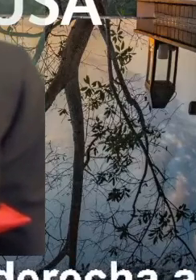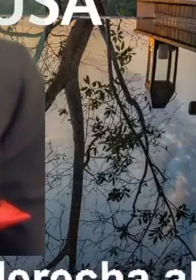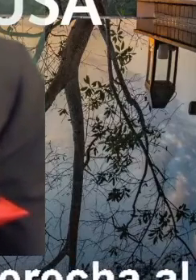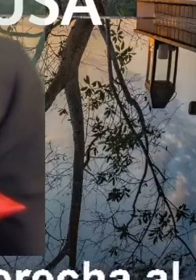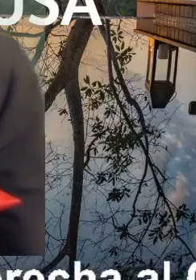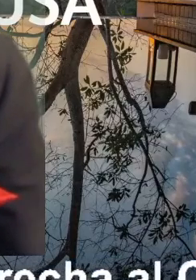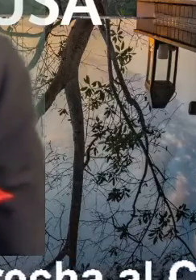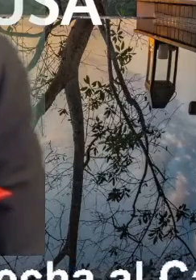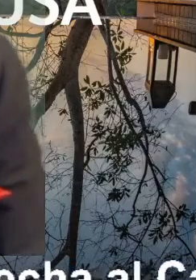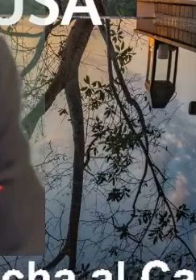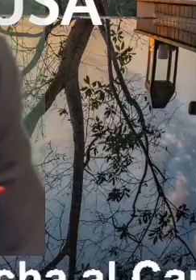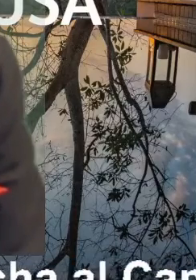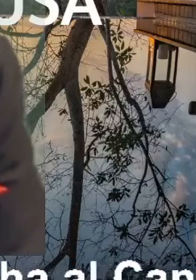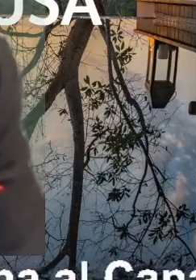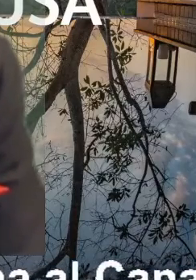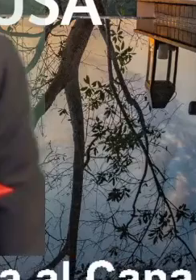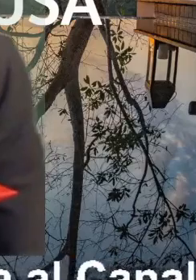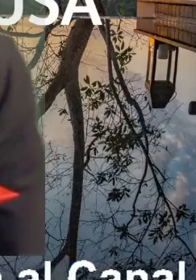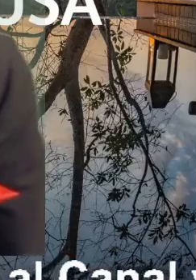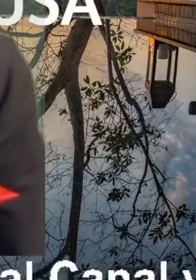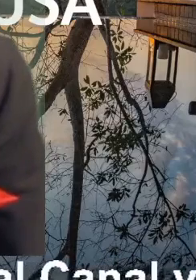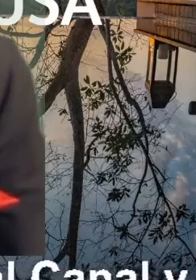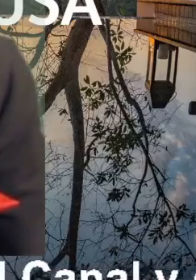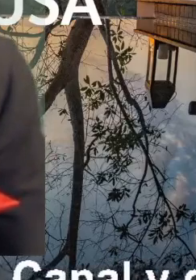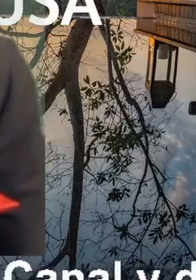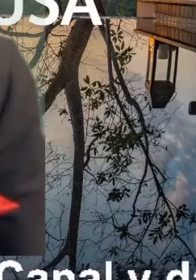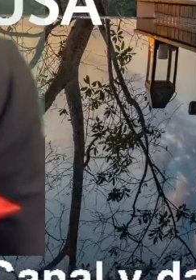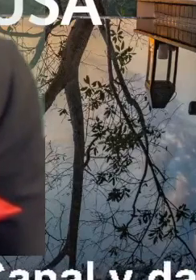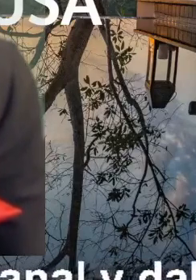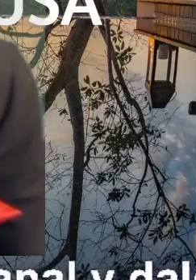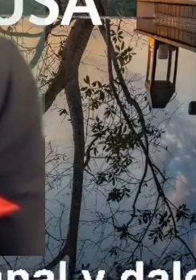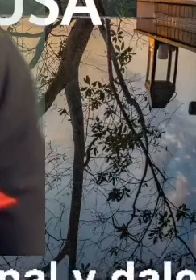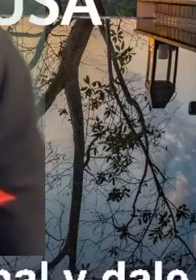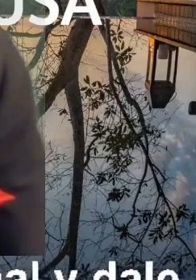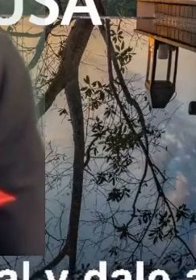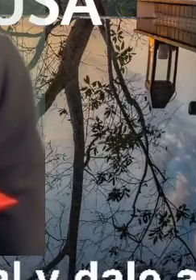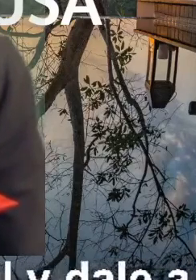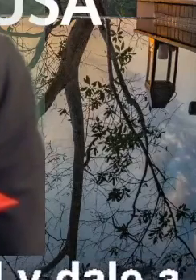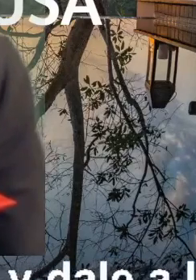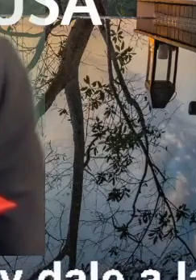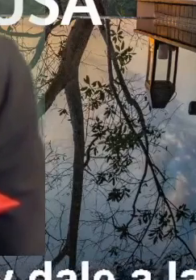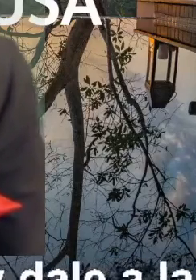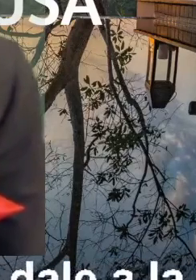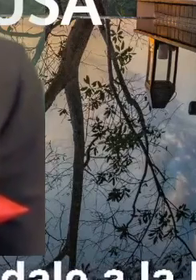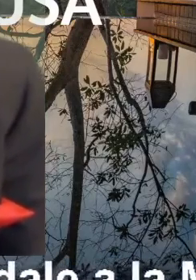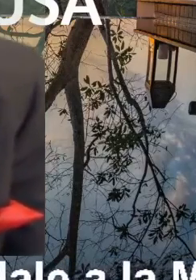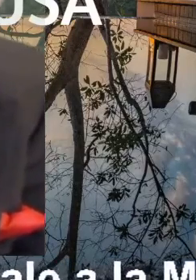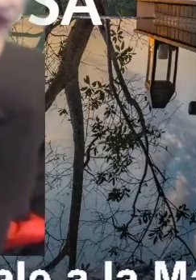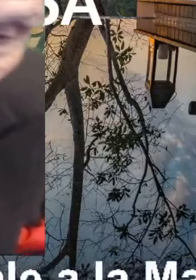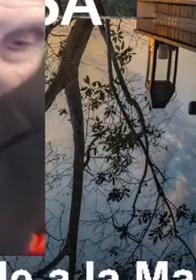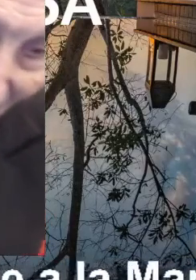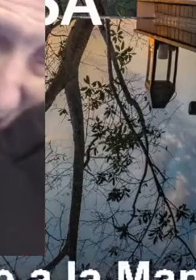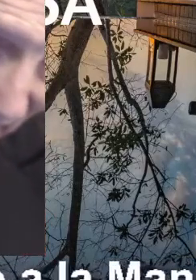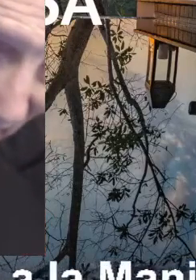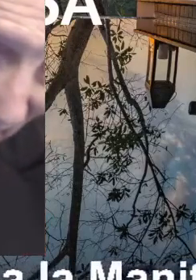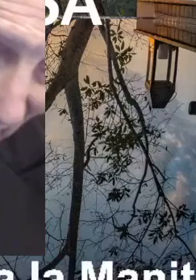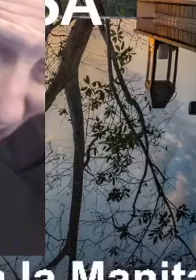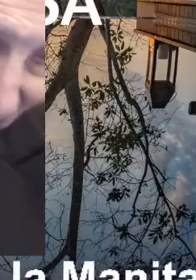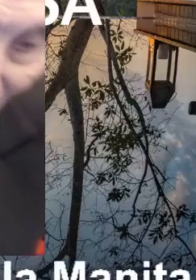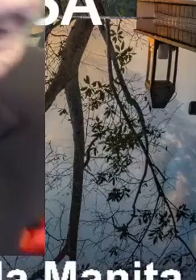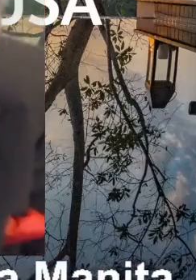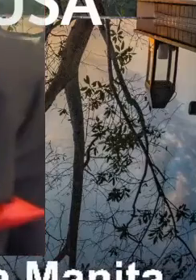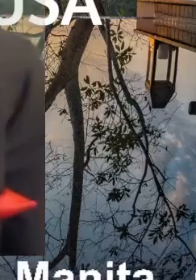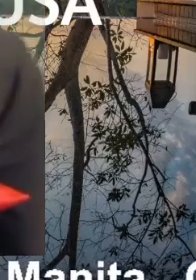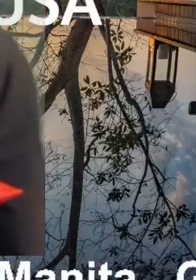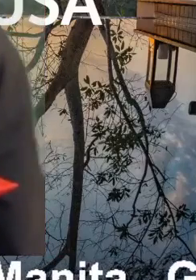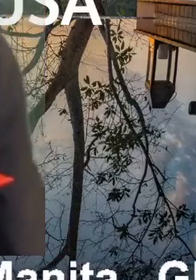que nos dicen y la verdadera realidad de lo que es la la